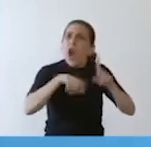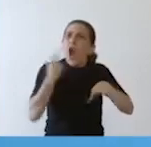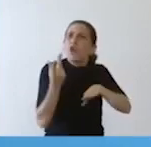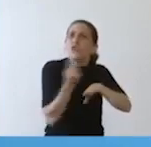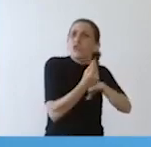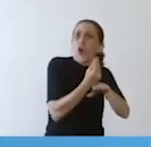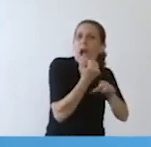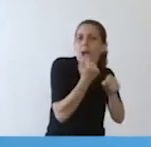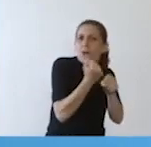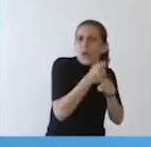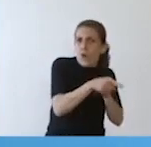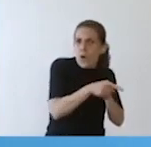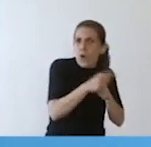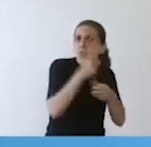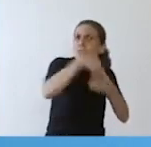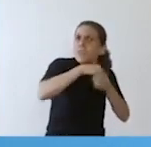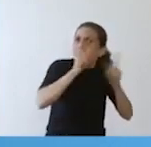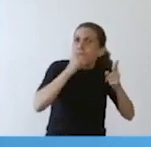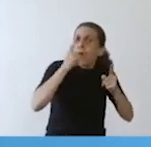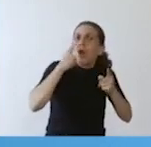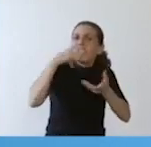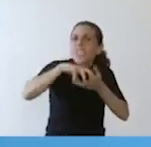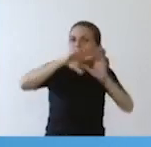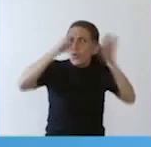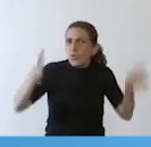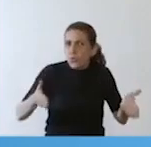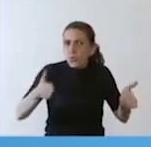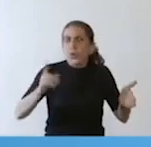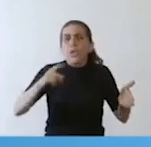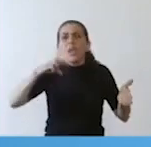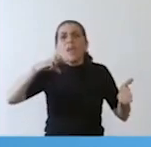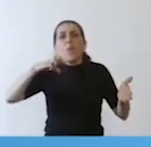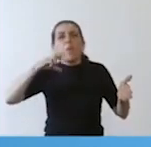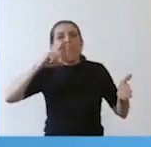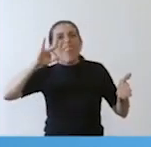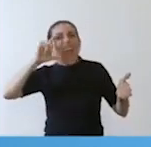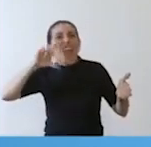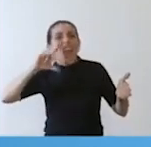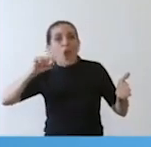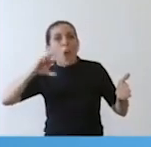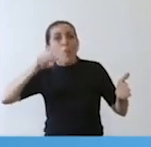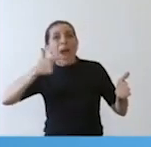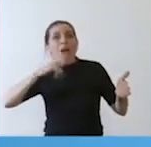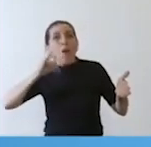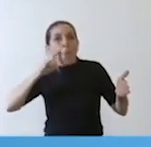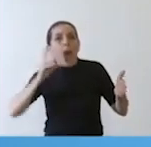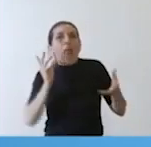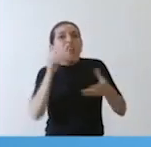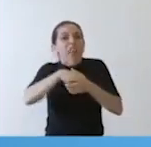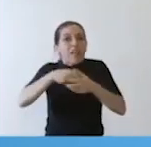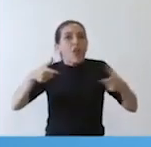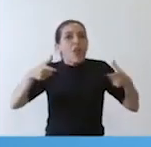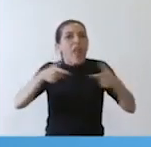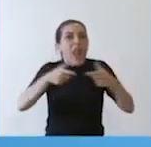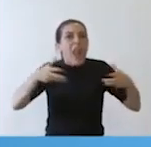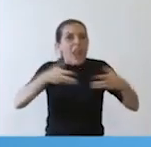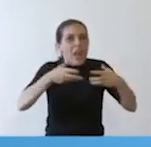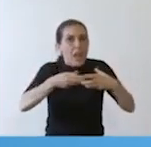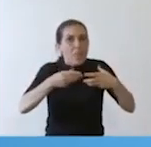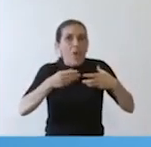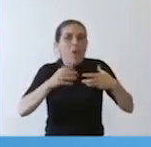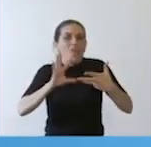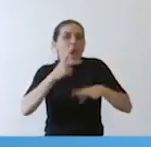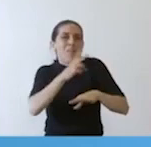en el Instituto ANLIS Malbrán y el doctor Pascual Fidelio se ha sumado al equipo liderándolo en ese caso, pero